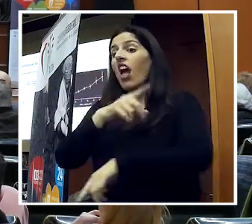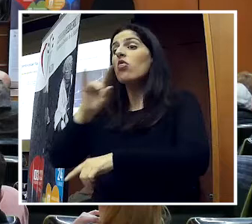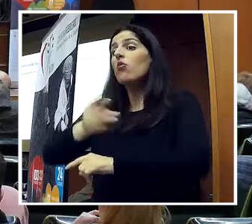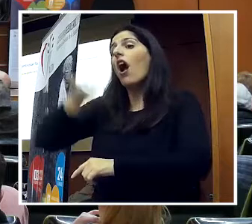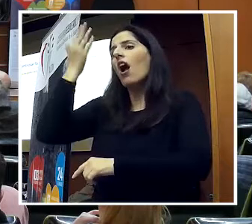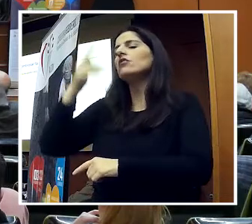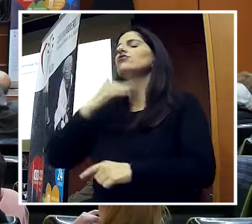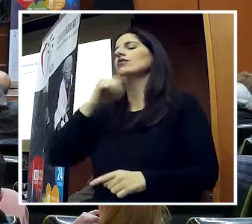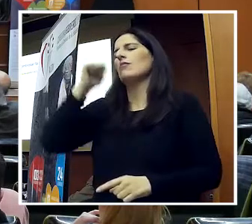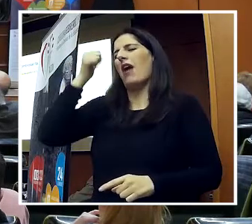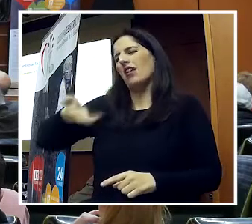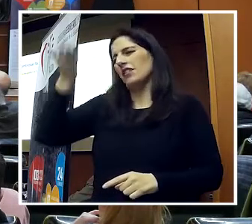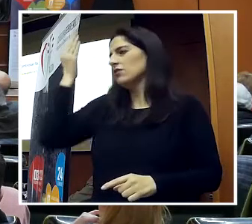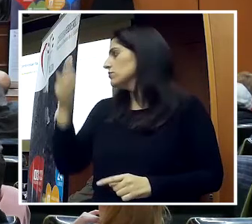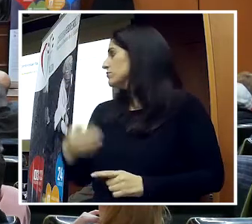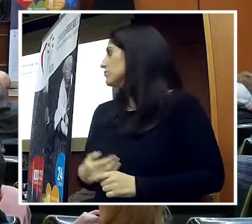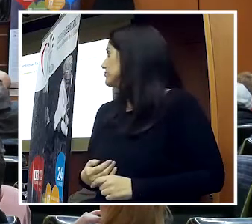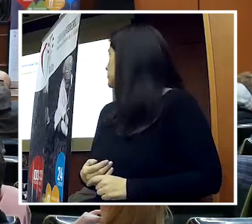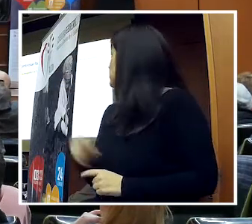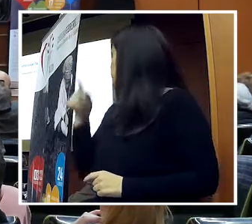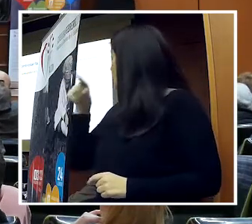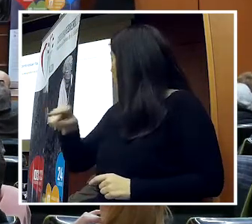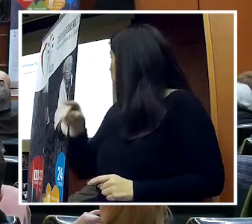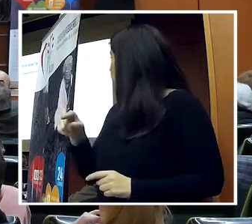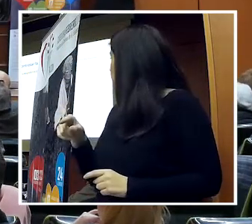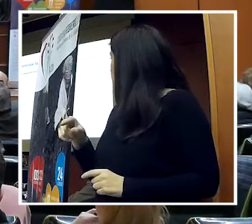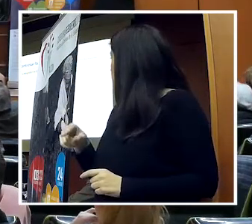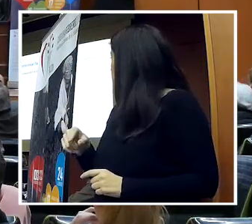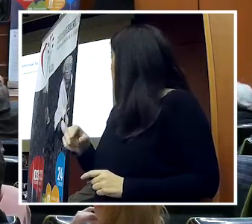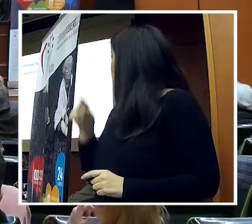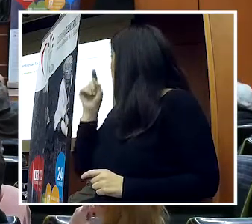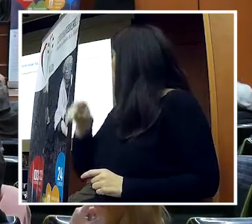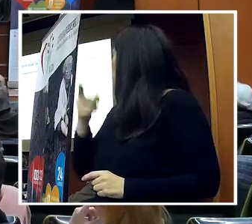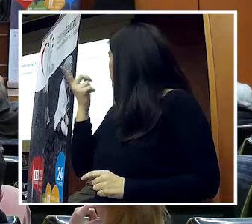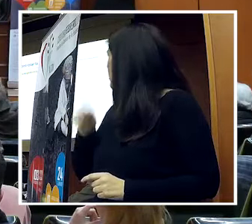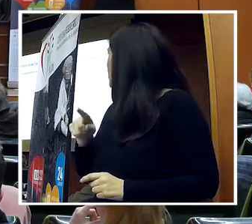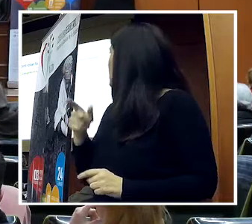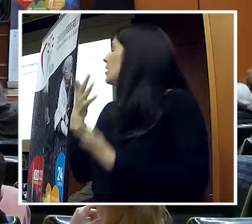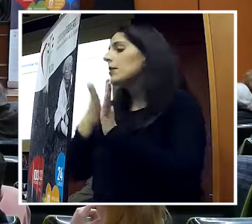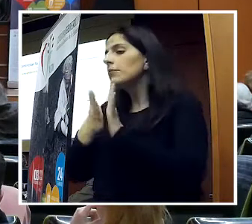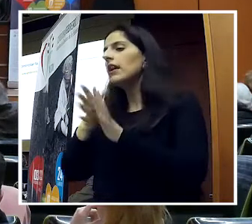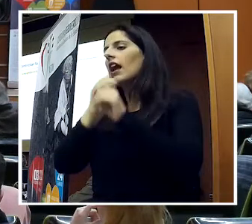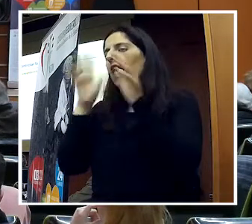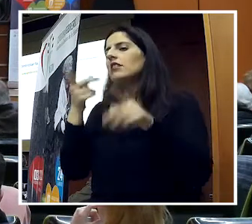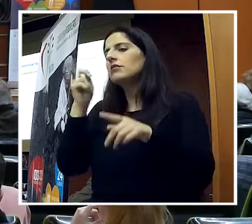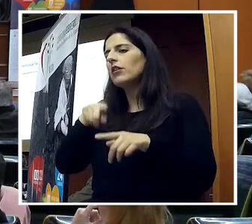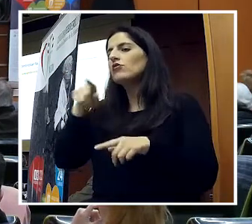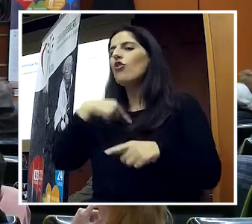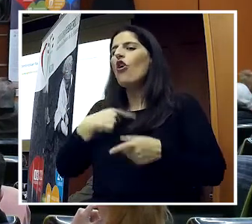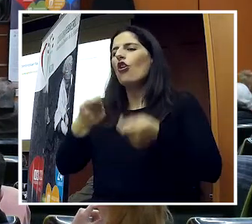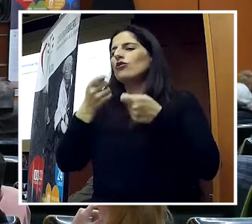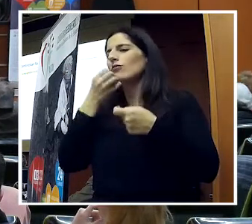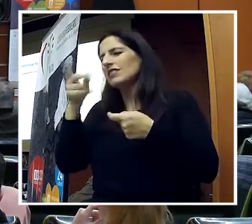tener siendo diabéticos. Y este parámetro muchas veces lo utilizamos los clínicos para saber cómo está